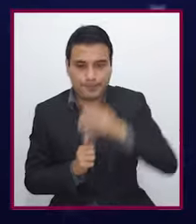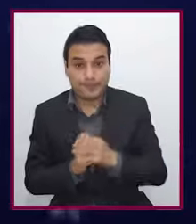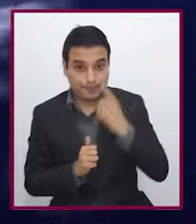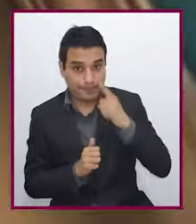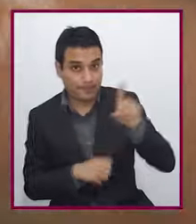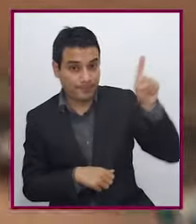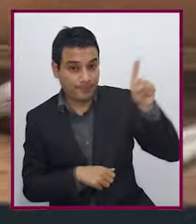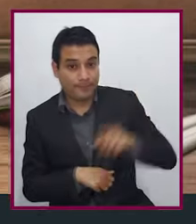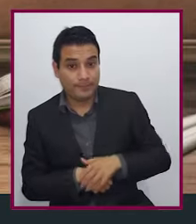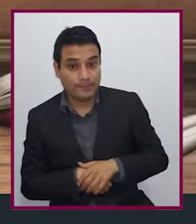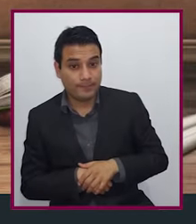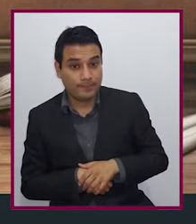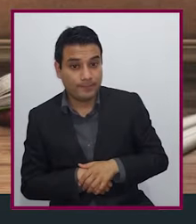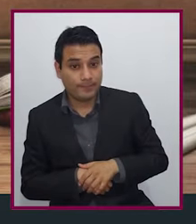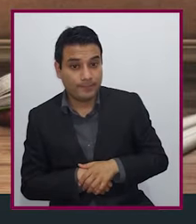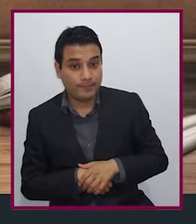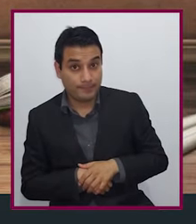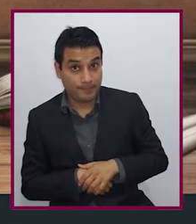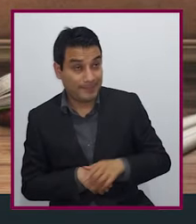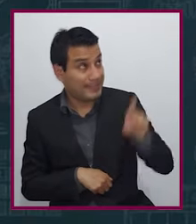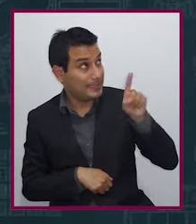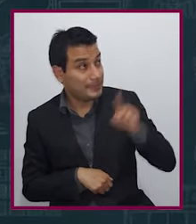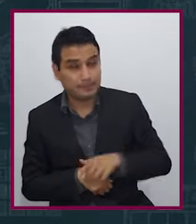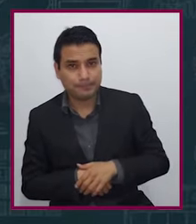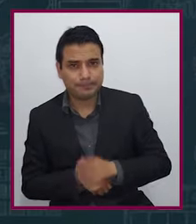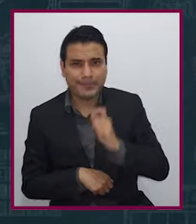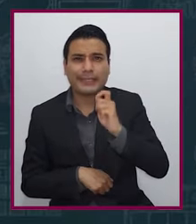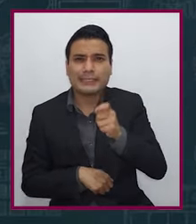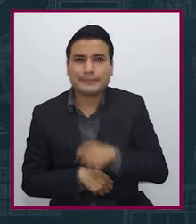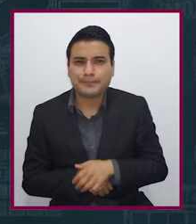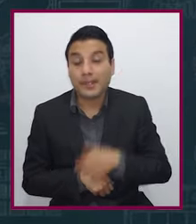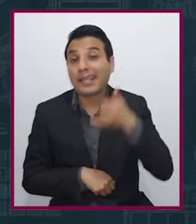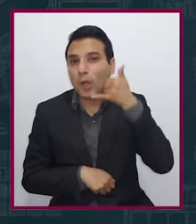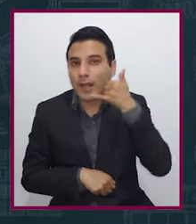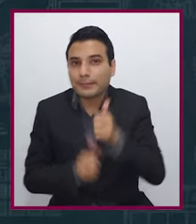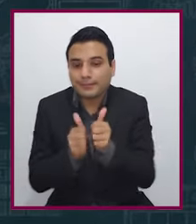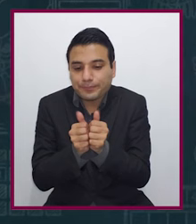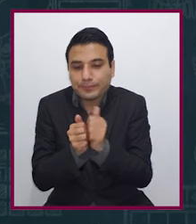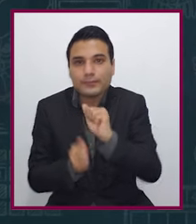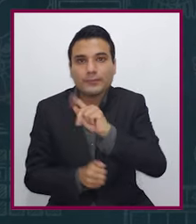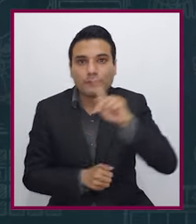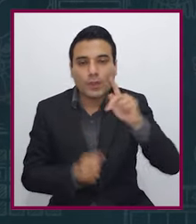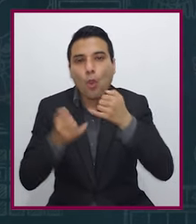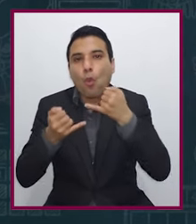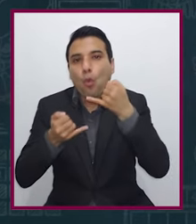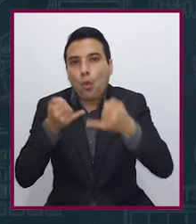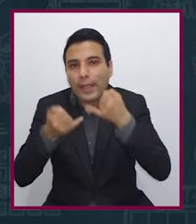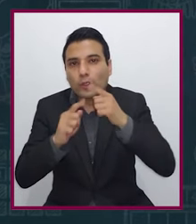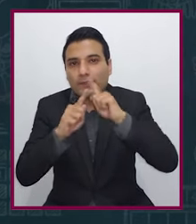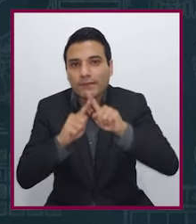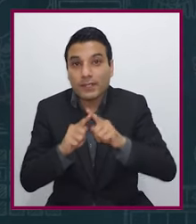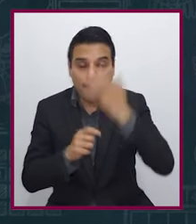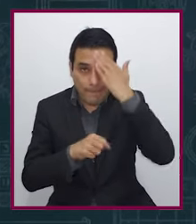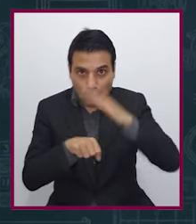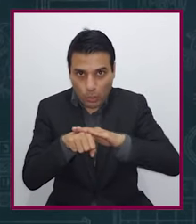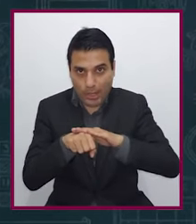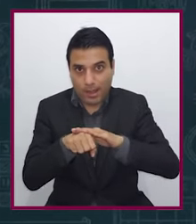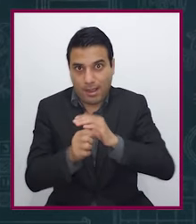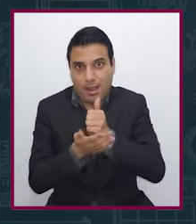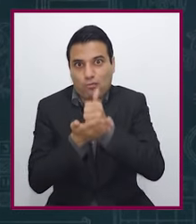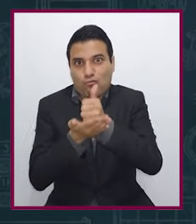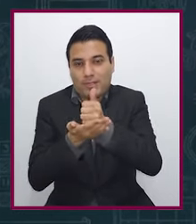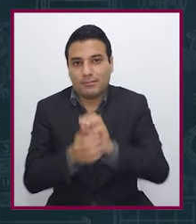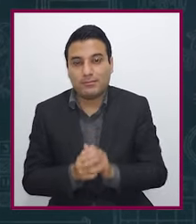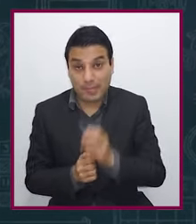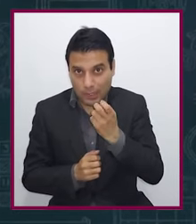de provecho. Esta aplicación se llama Clockwork Brain Training. Es una app para el celular que mediante juegos ayuda a entrenar